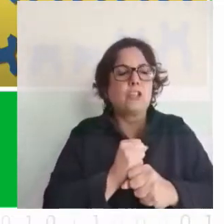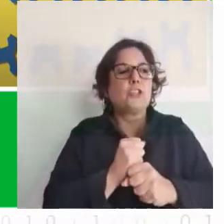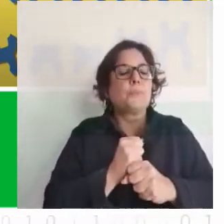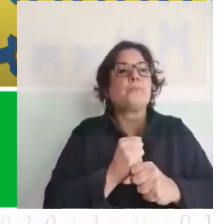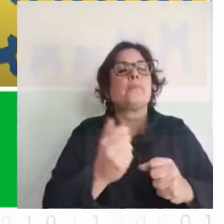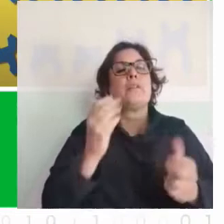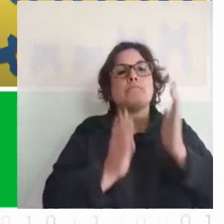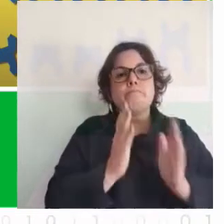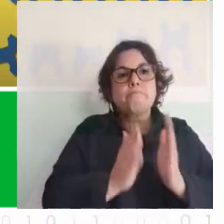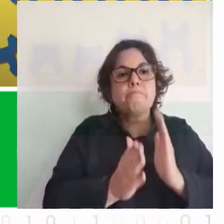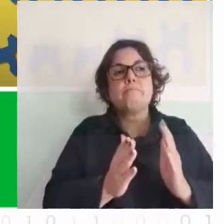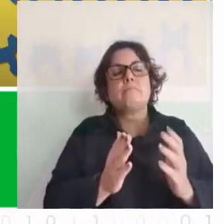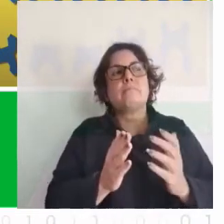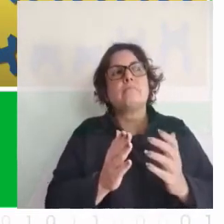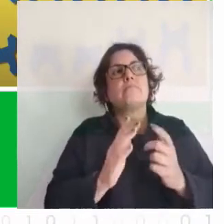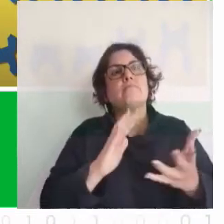trataba de manera,